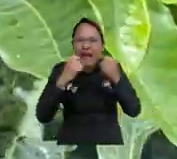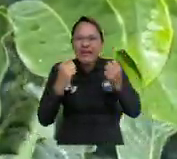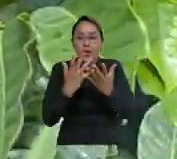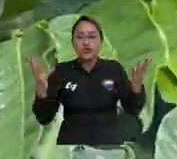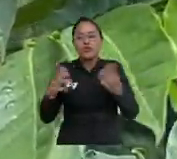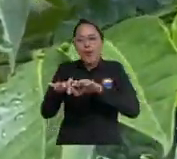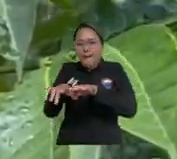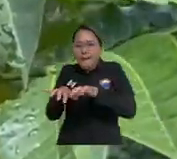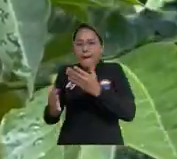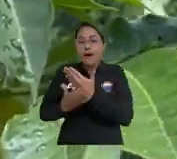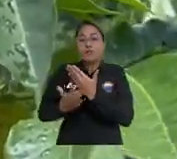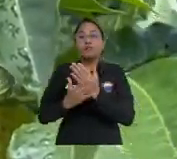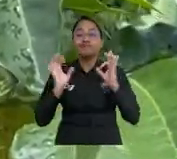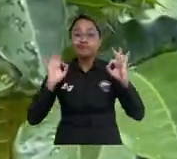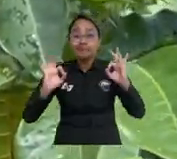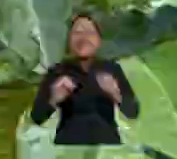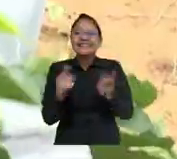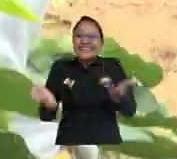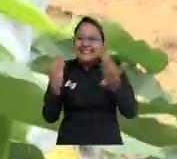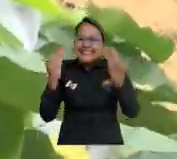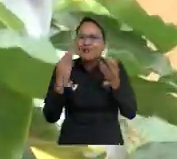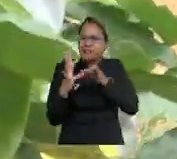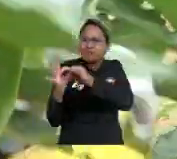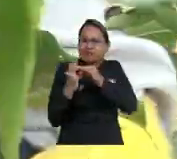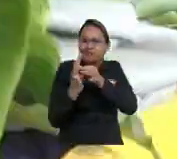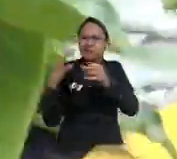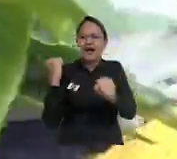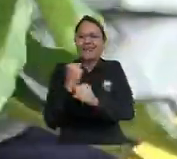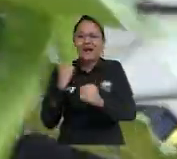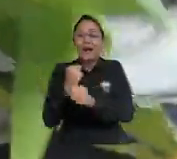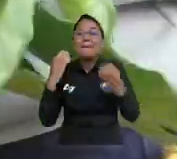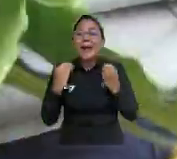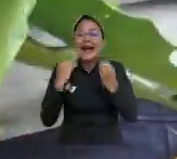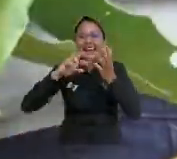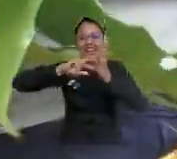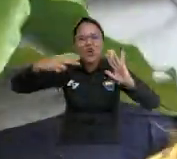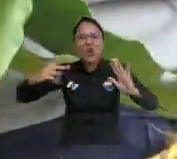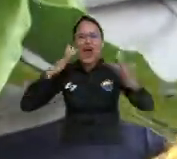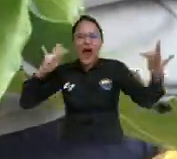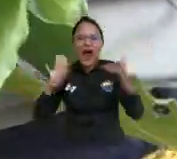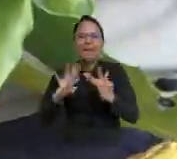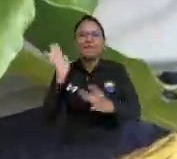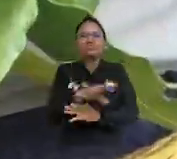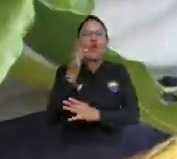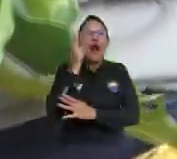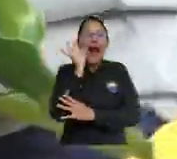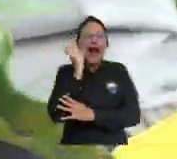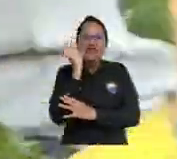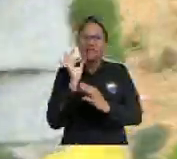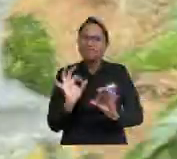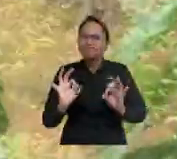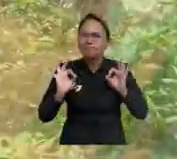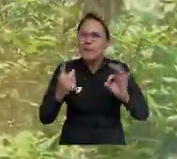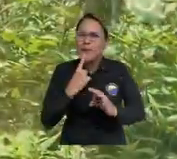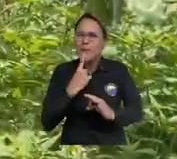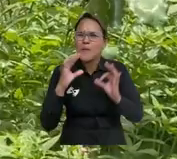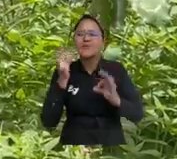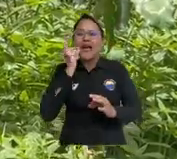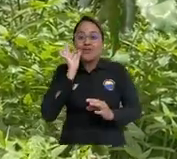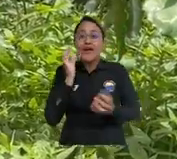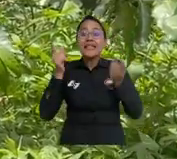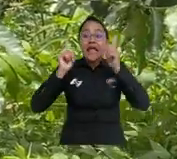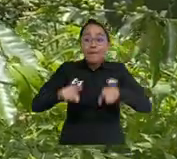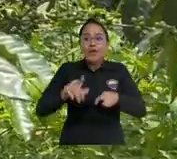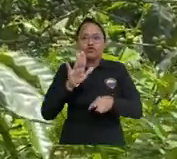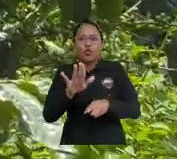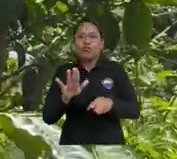plagas, la presencia de enfermedades. Esta sinergia espera ser el punto de partida para desarrollar tecnologías en la industria caficultora